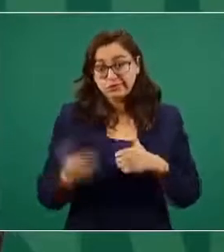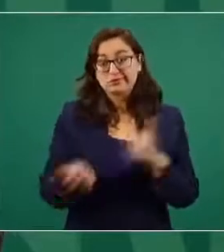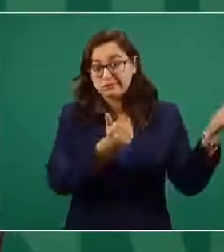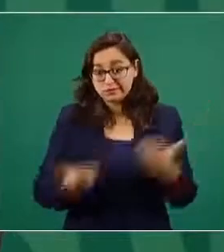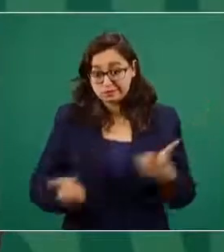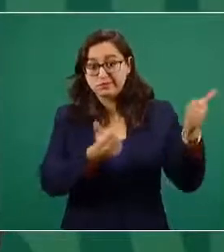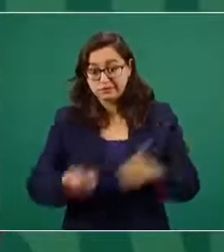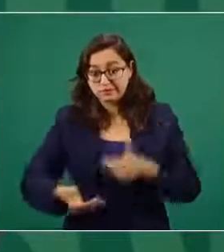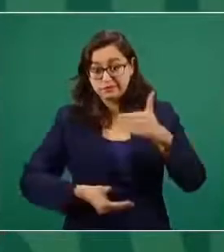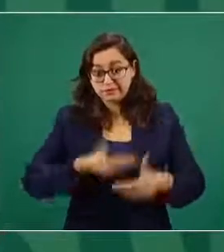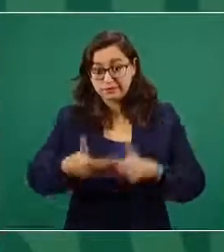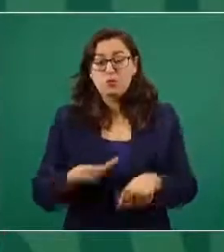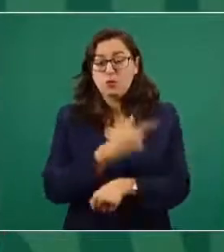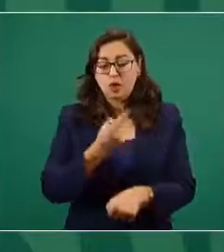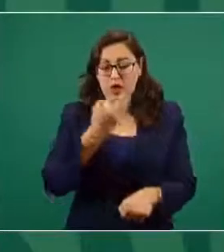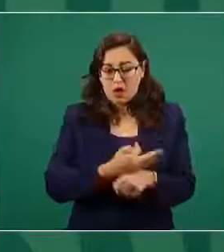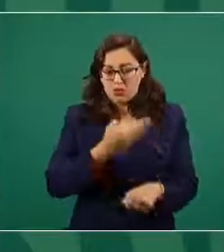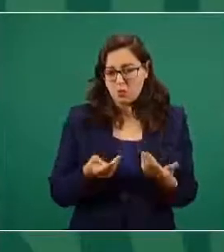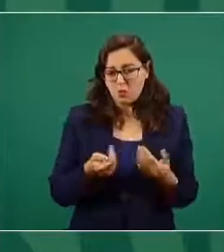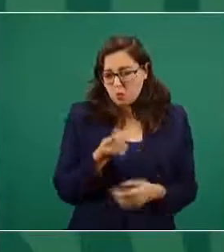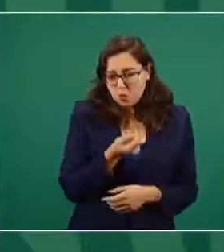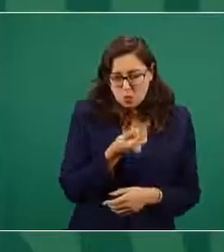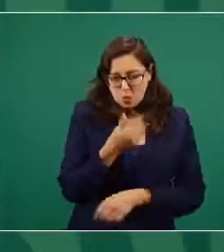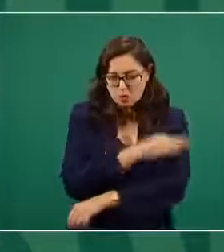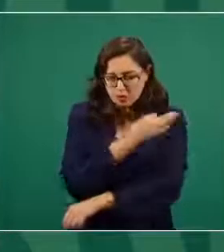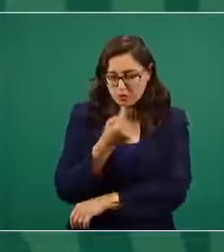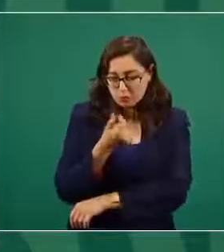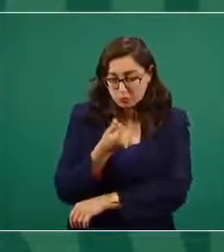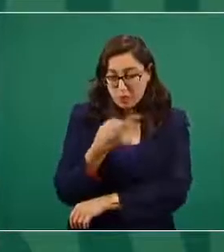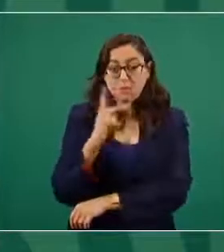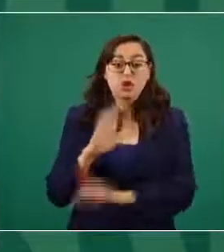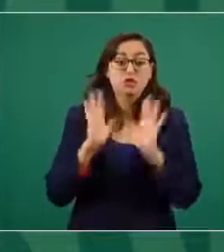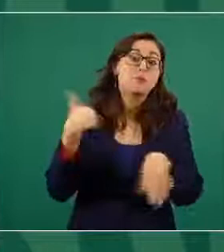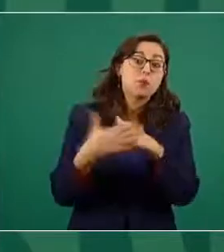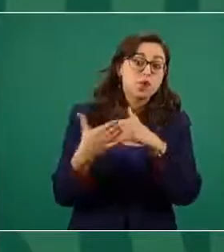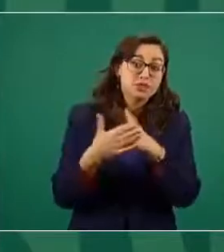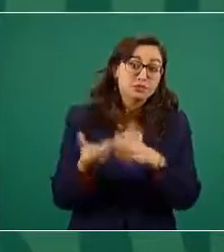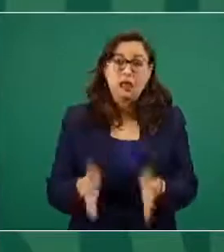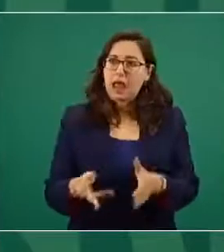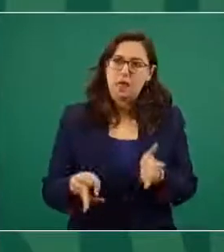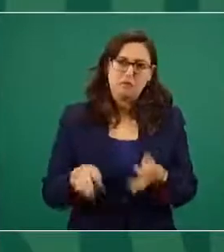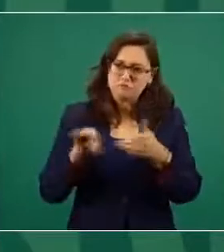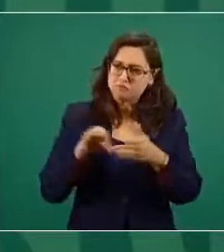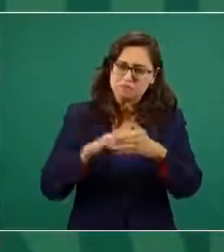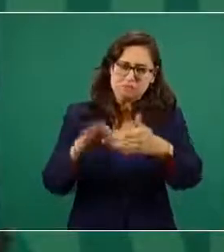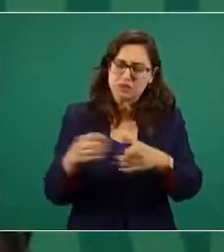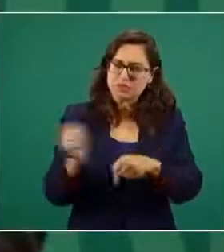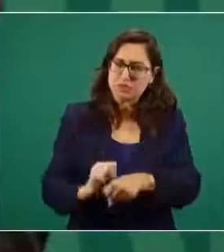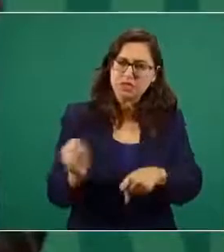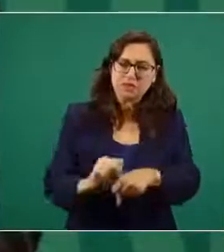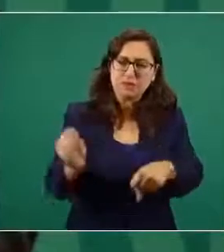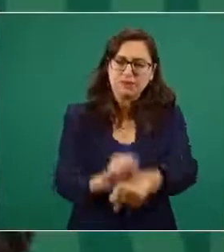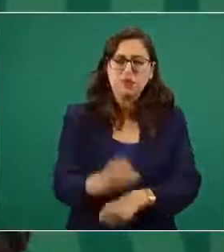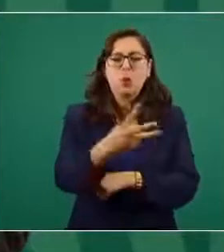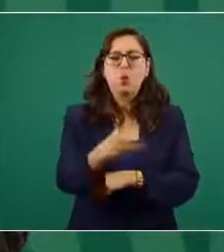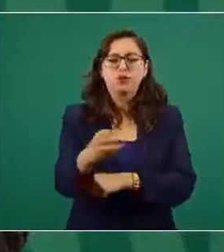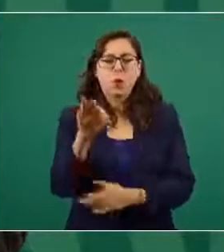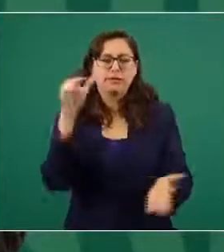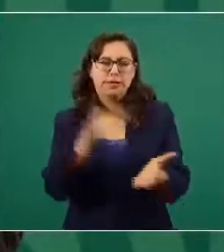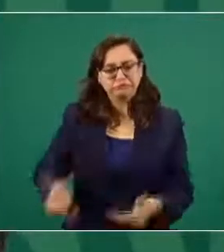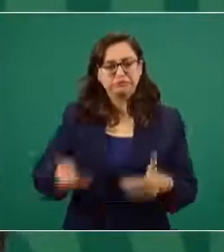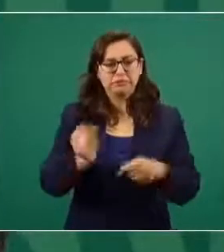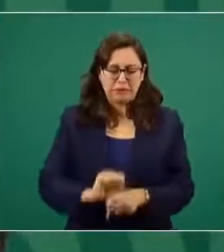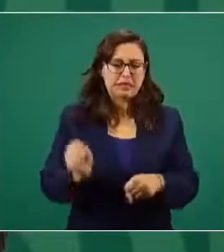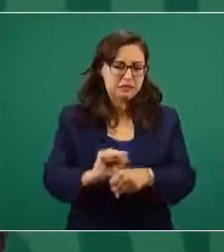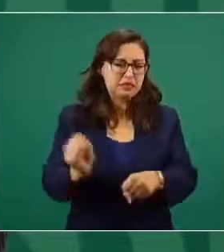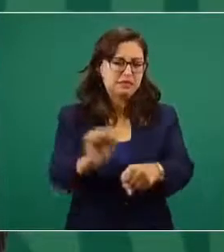próxima ya son mayores dosis, ya llegarían por semana alrededor de 440,000 dosis por